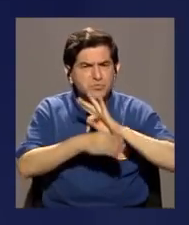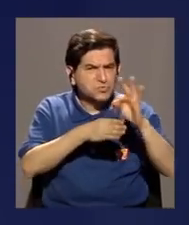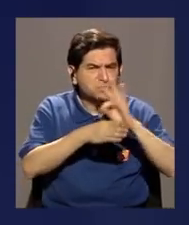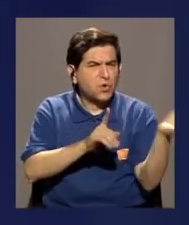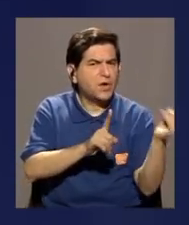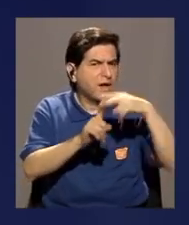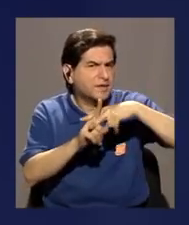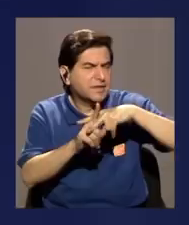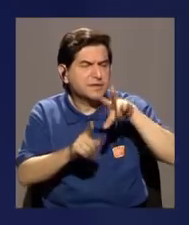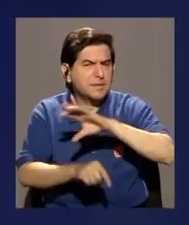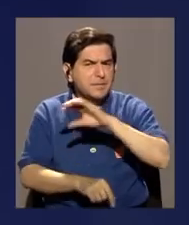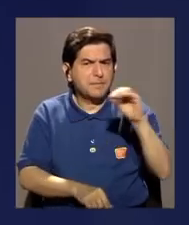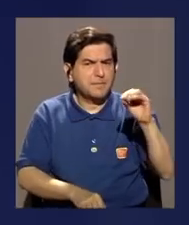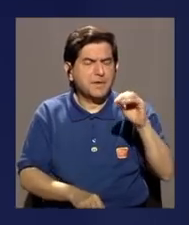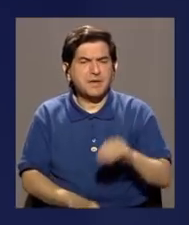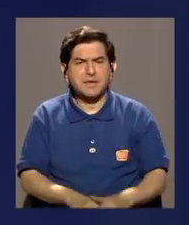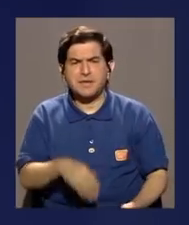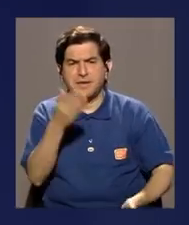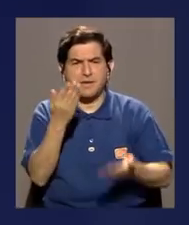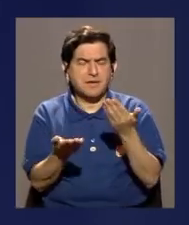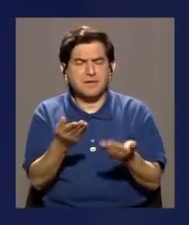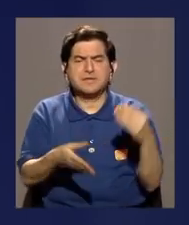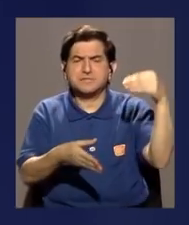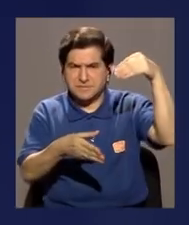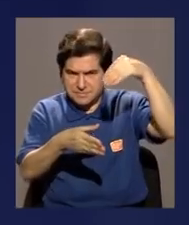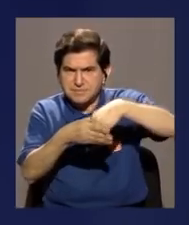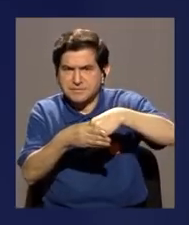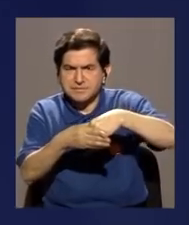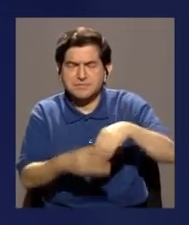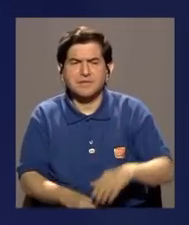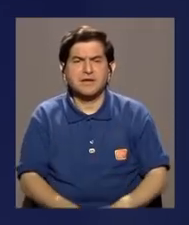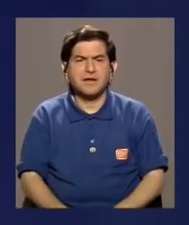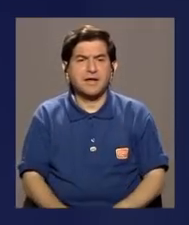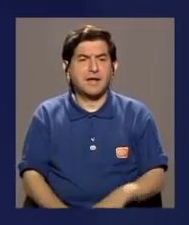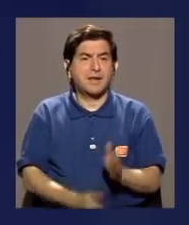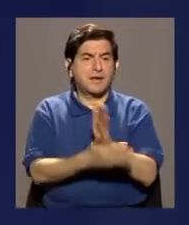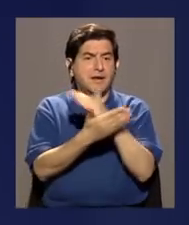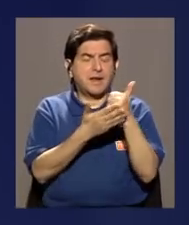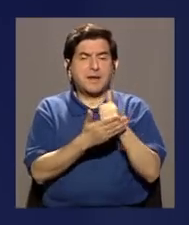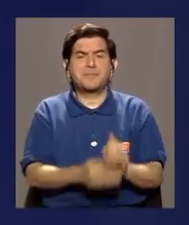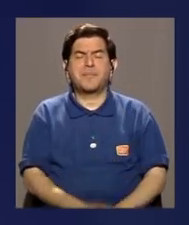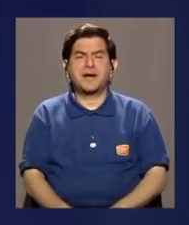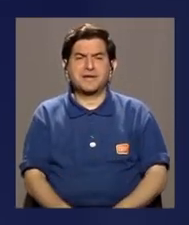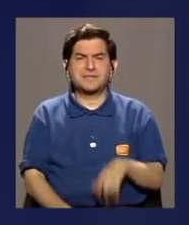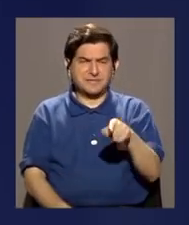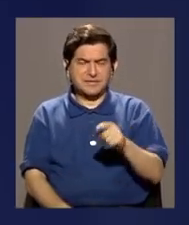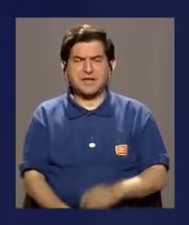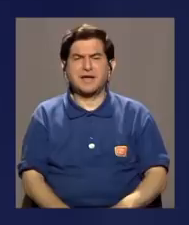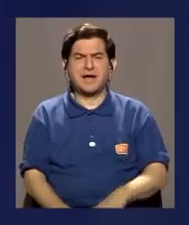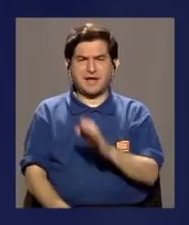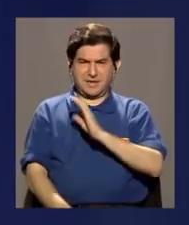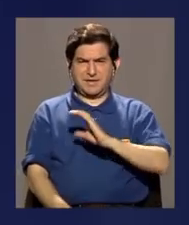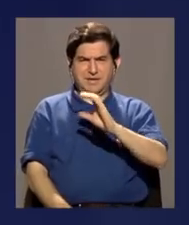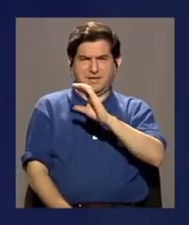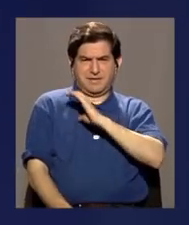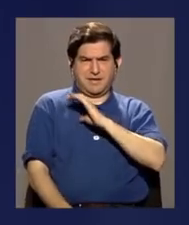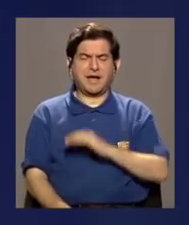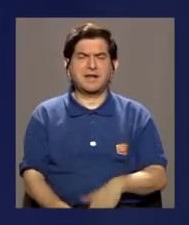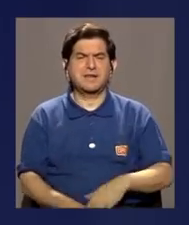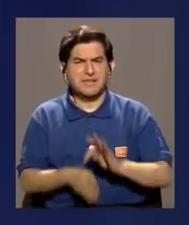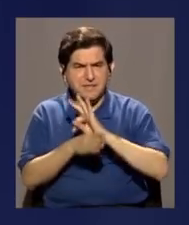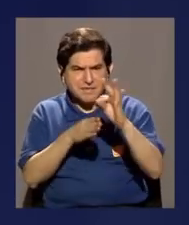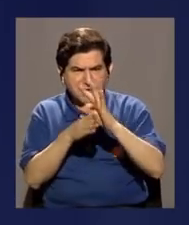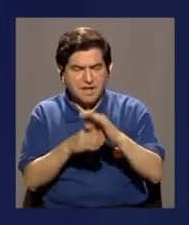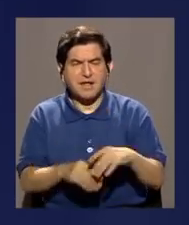pero también supongo que tiene que estar integrado sobre todo esta parte cualitativa del tratamiento que se le da a la